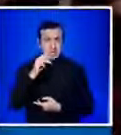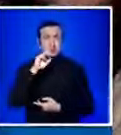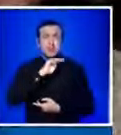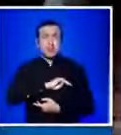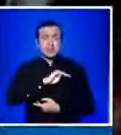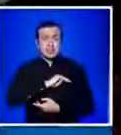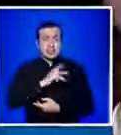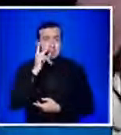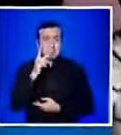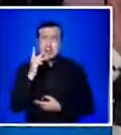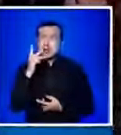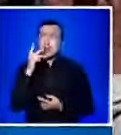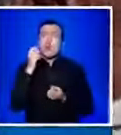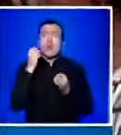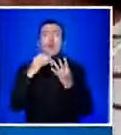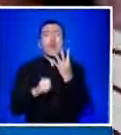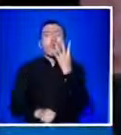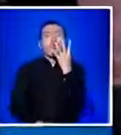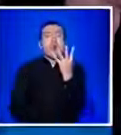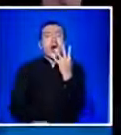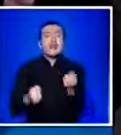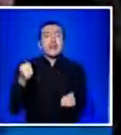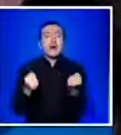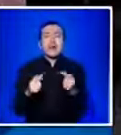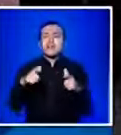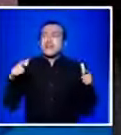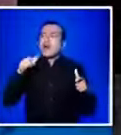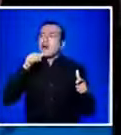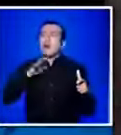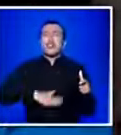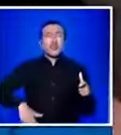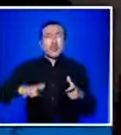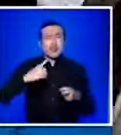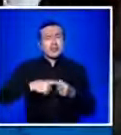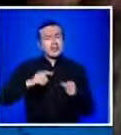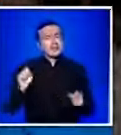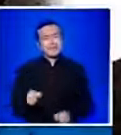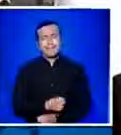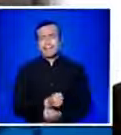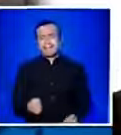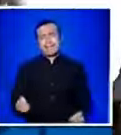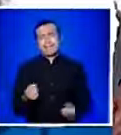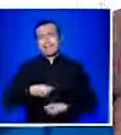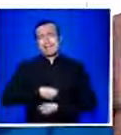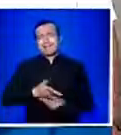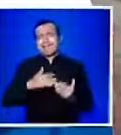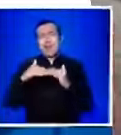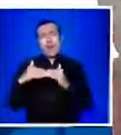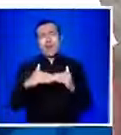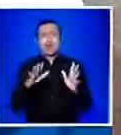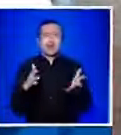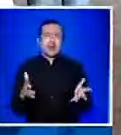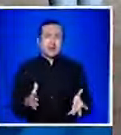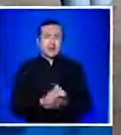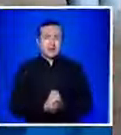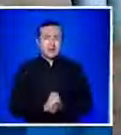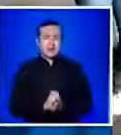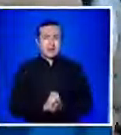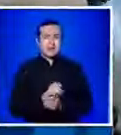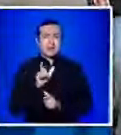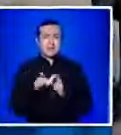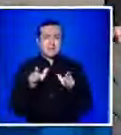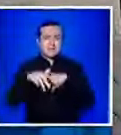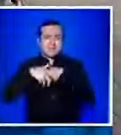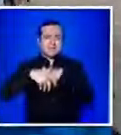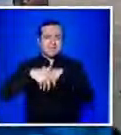agua potable y vean, 4 tanqueros para toda la ciudad. Me parece eso injusto, señorita. ¿Y salen desde las casas a la